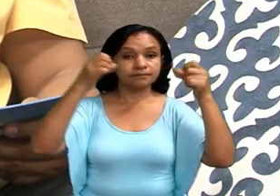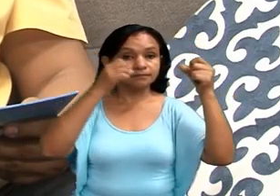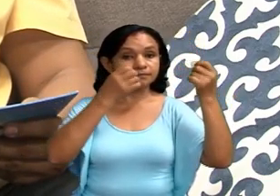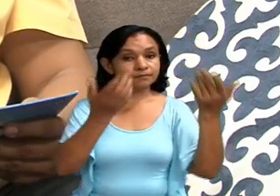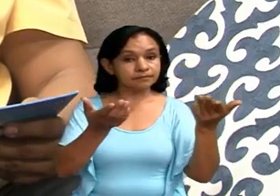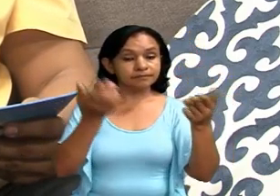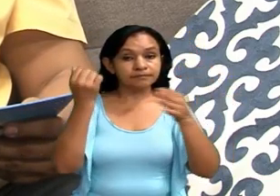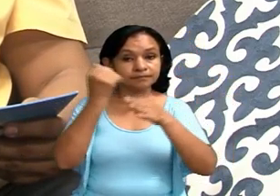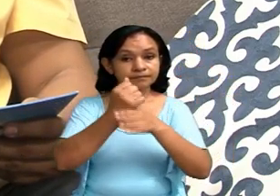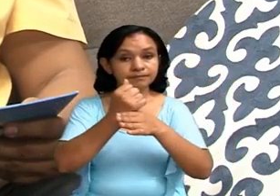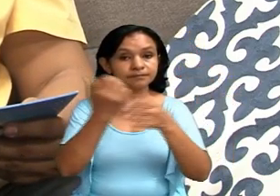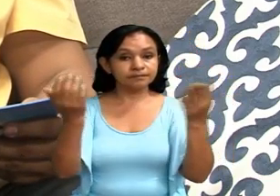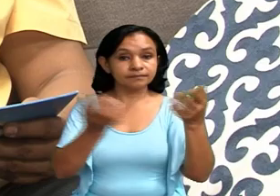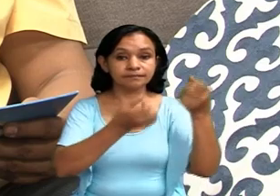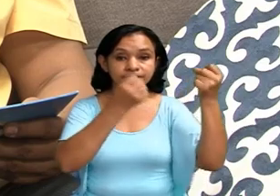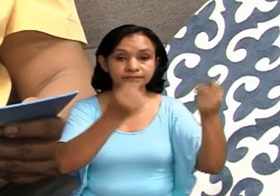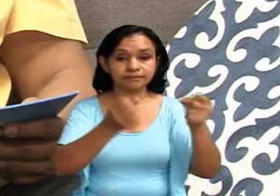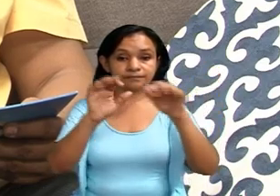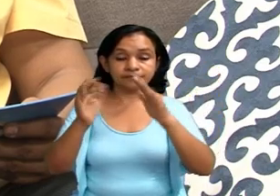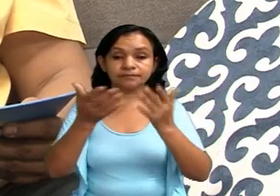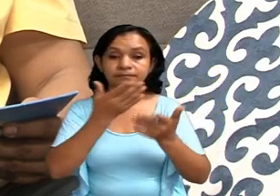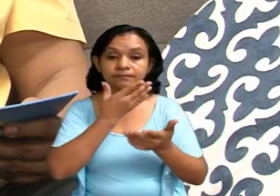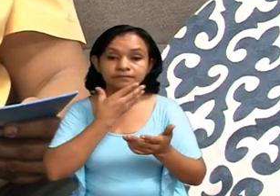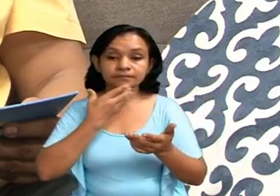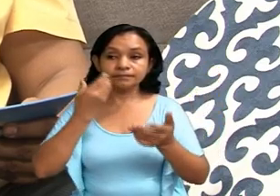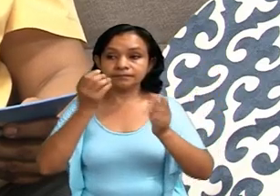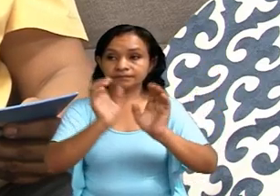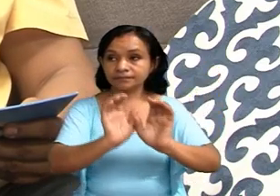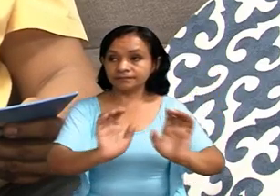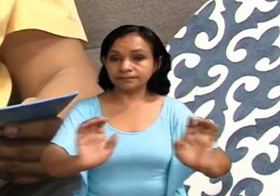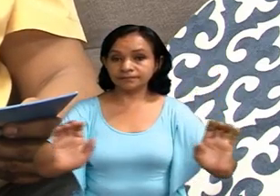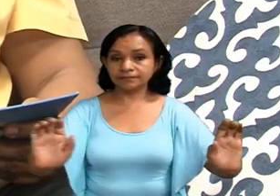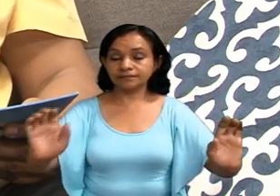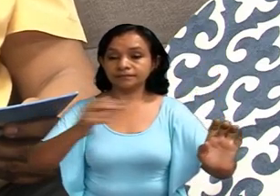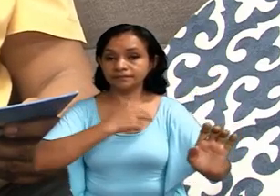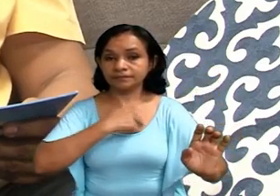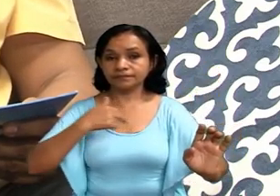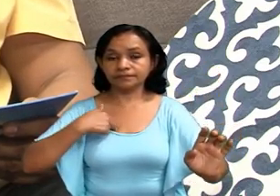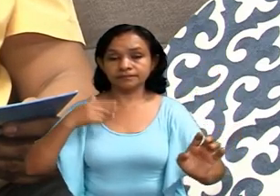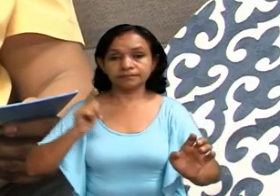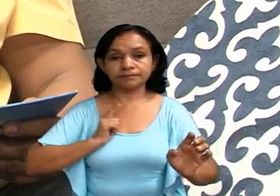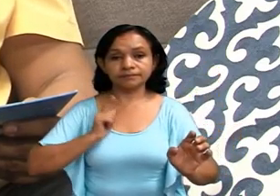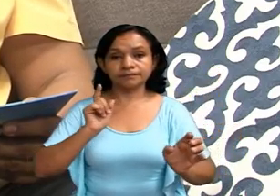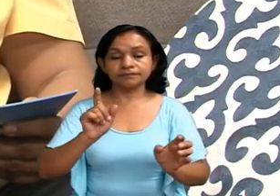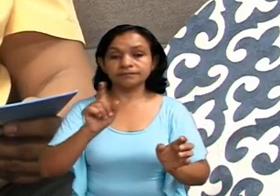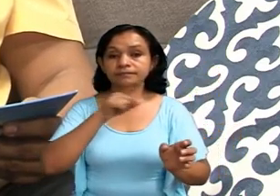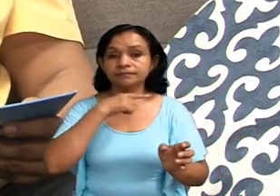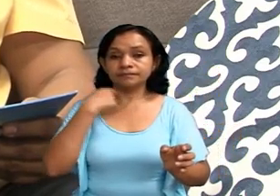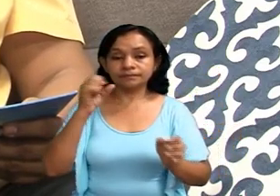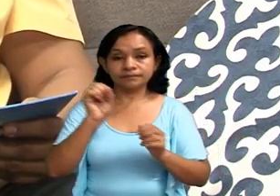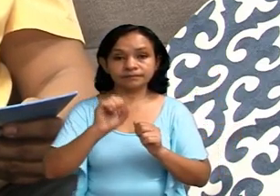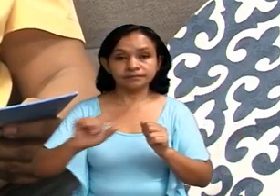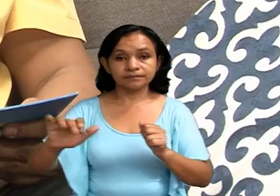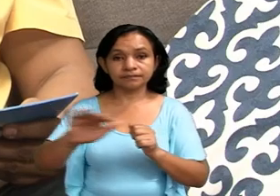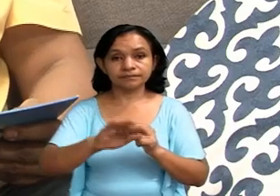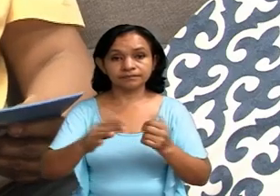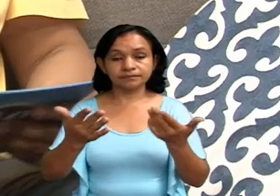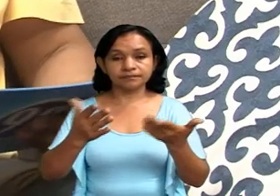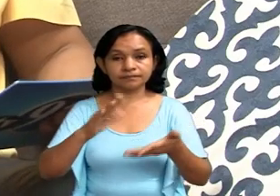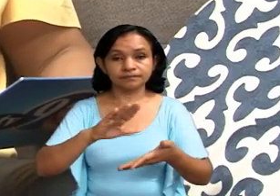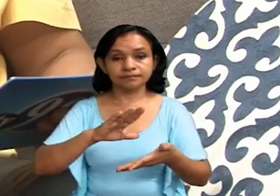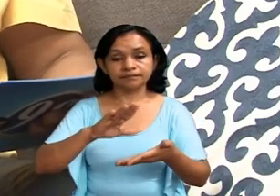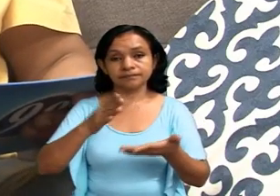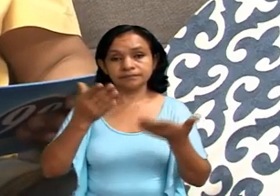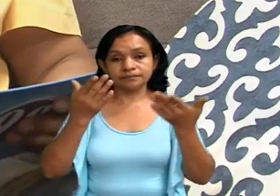implica también que ya las y los niños, los jóvenes y los adolescentes están inmersos dentro de una realidad social totalmente apropiada